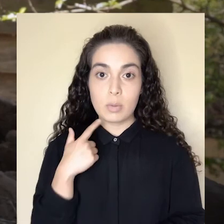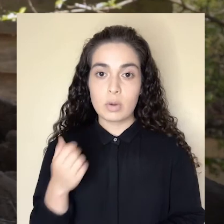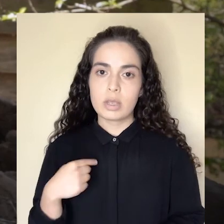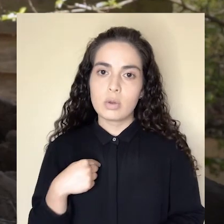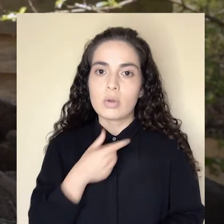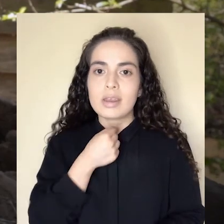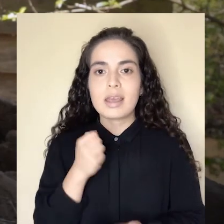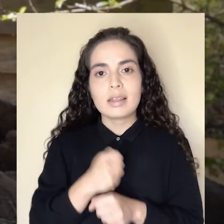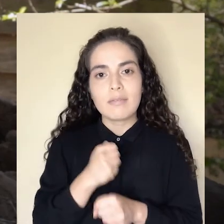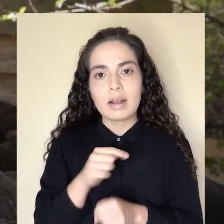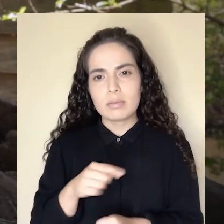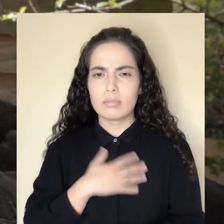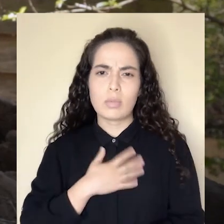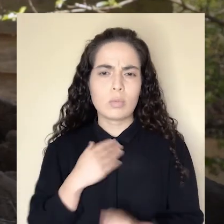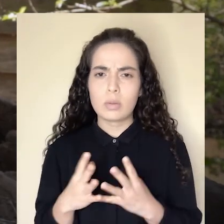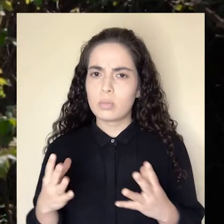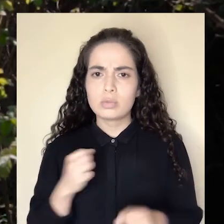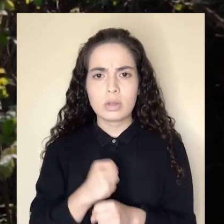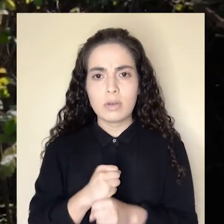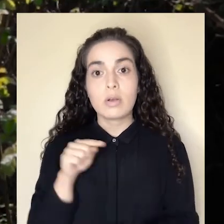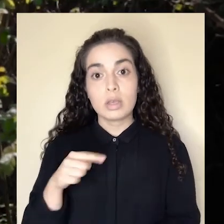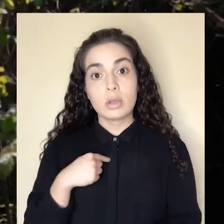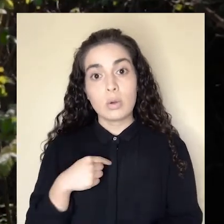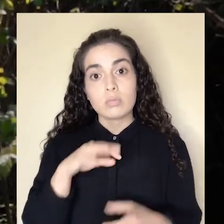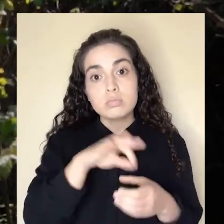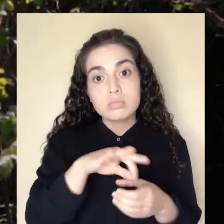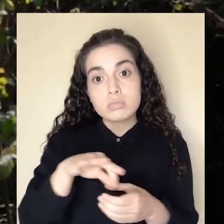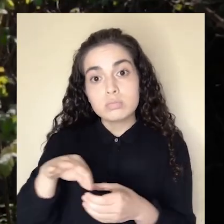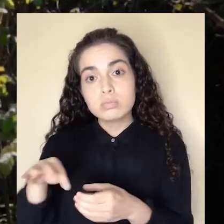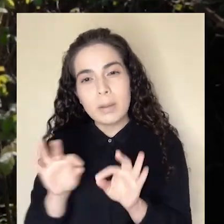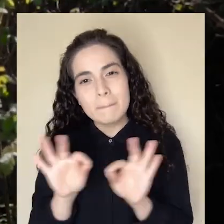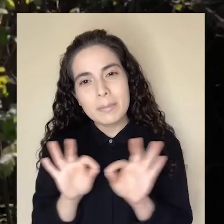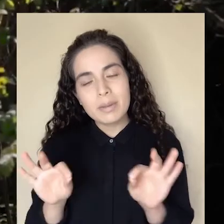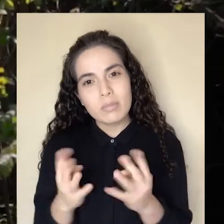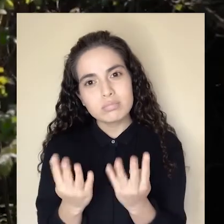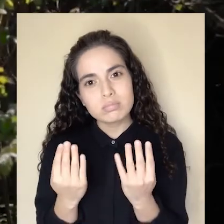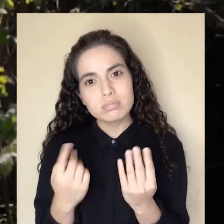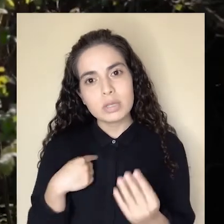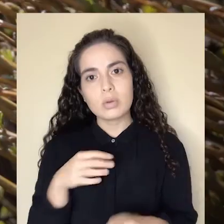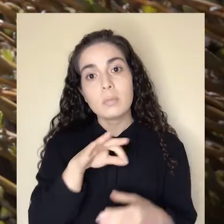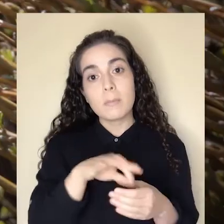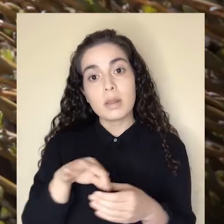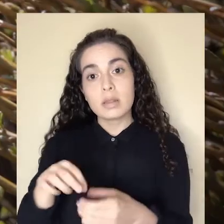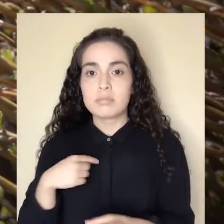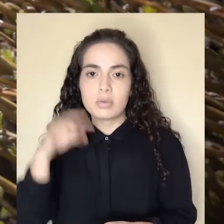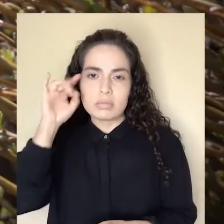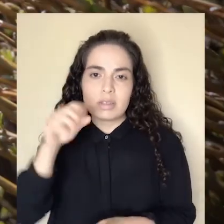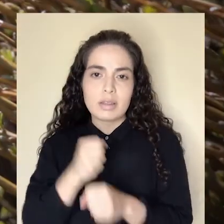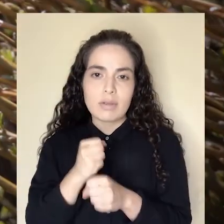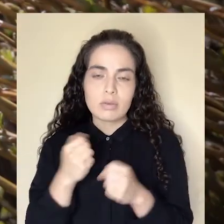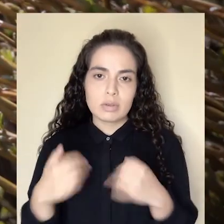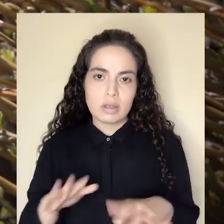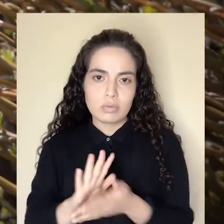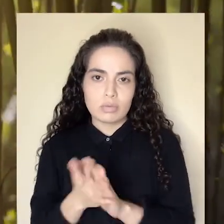trabajar, sí, porque a mí me gusta mucho trabajar. Y acá yo lo planté. Yo planté mi ver cómo sabía trabajar, ya lo planté. Y